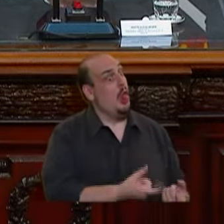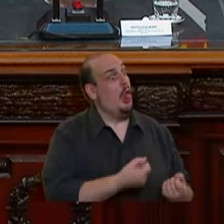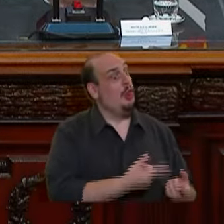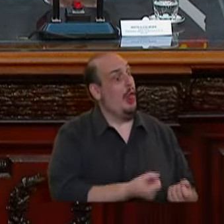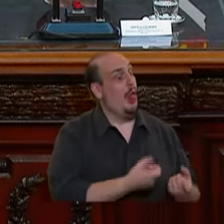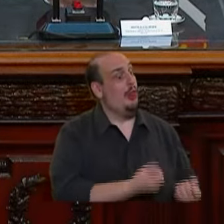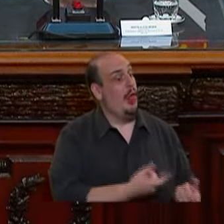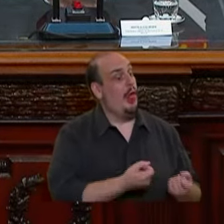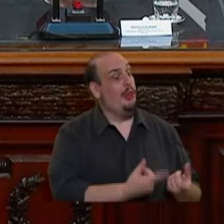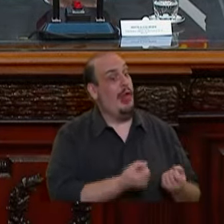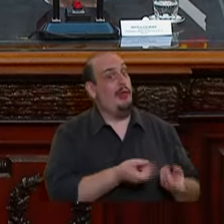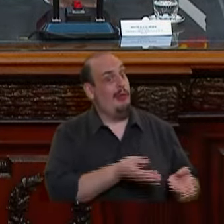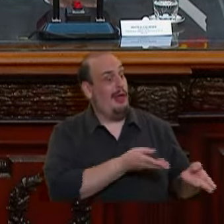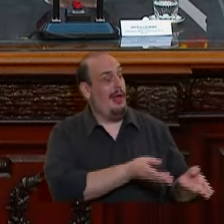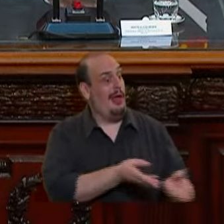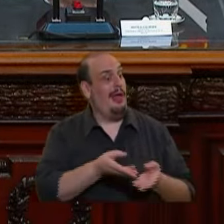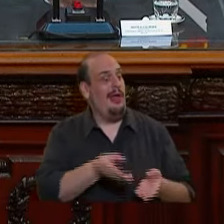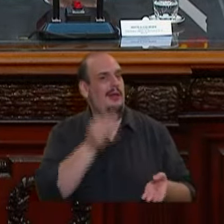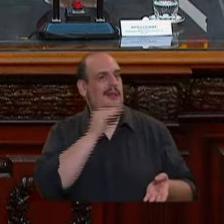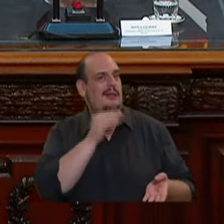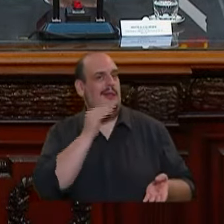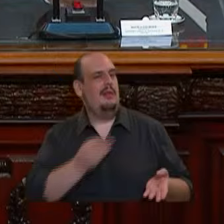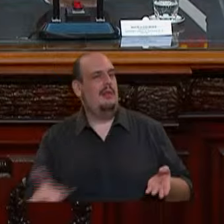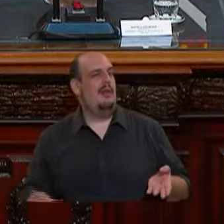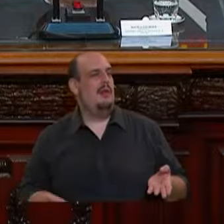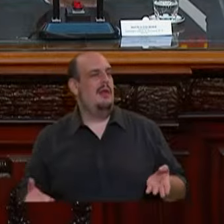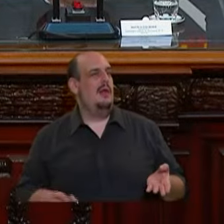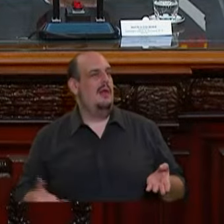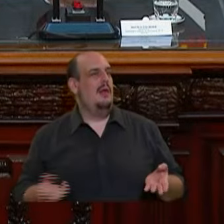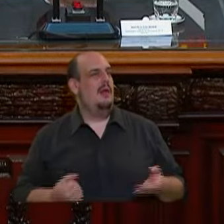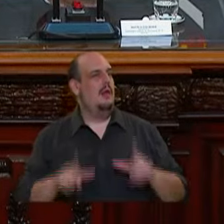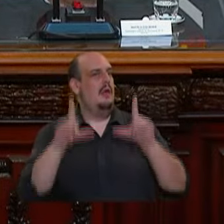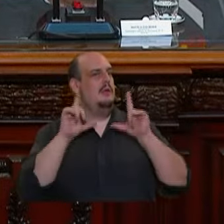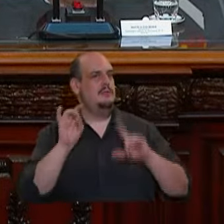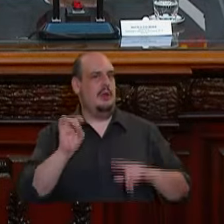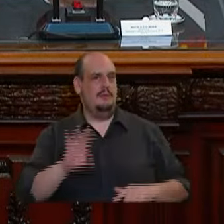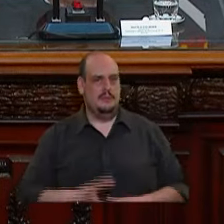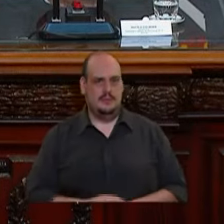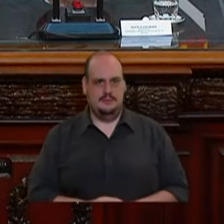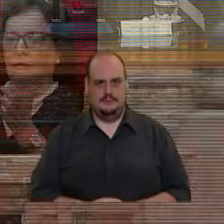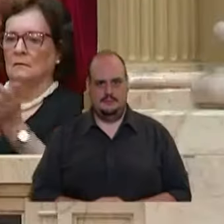un régimen laboral que solo los beneficia a ellos.